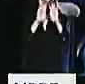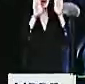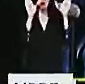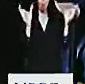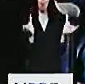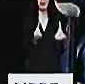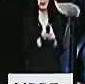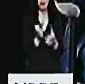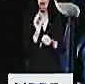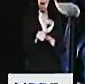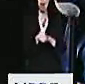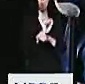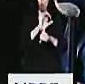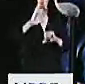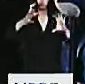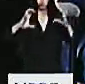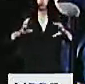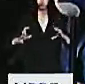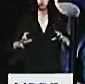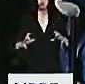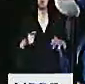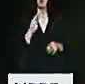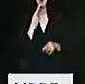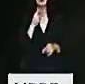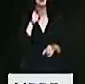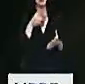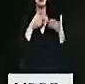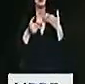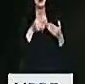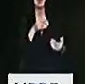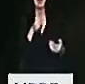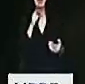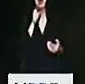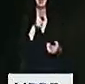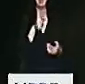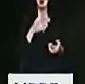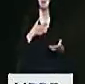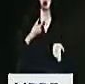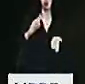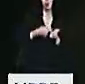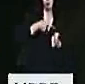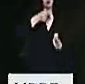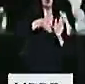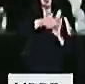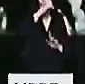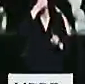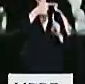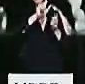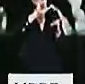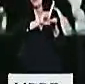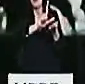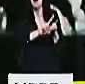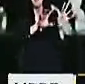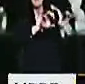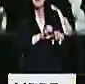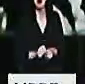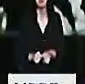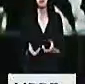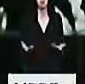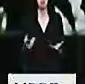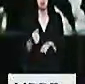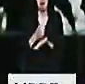puedes comprar páginas web que agrupan y te dicen: usted, ¿dónde está? Vaya a instalar este producto que me compró a mí a tal lugar pasado mañana, y no lo logramos con